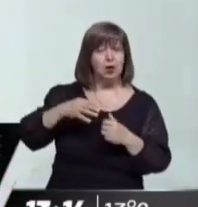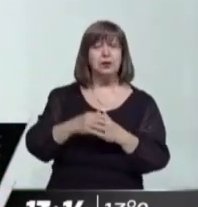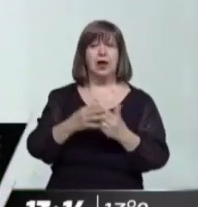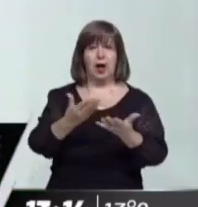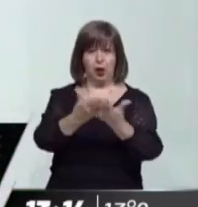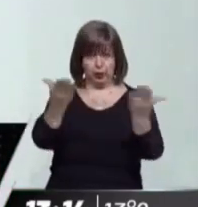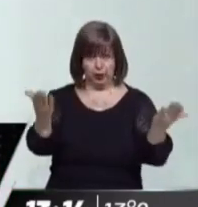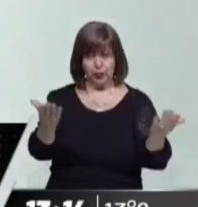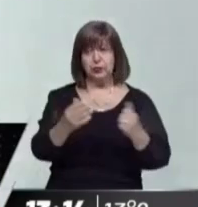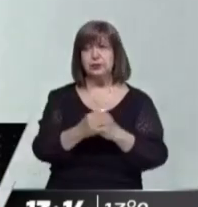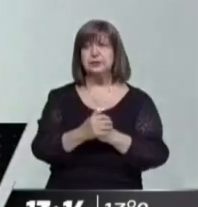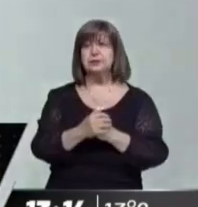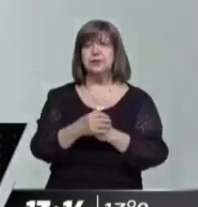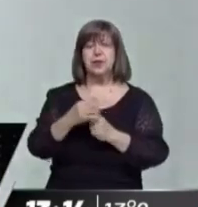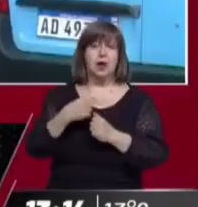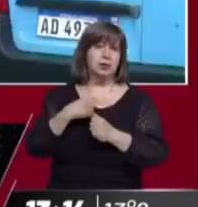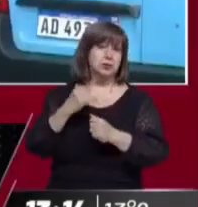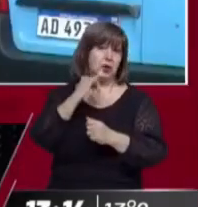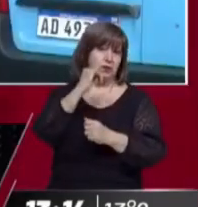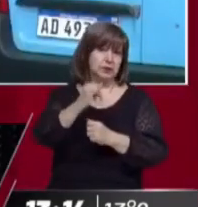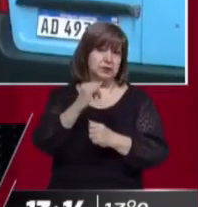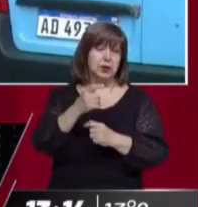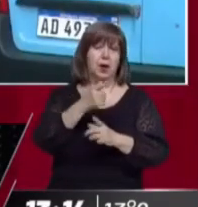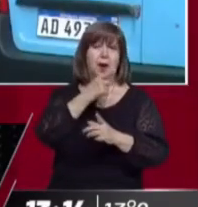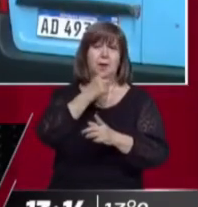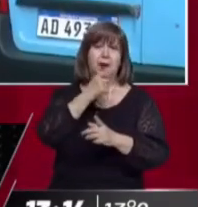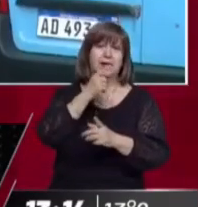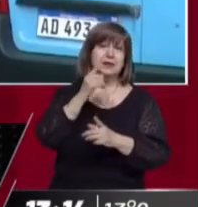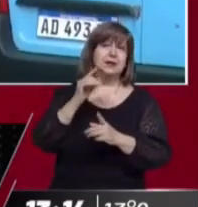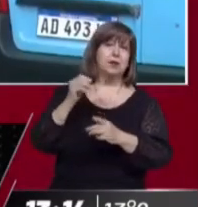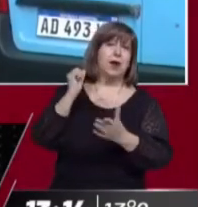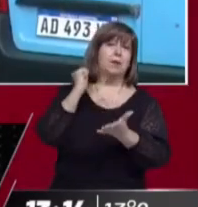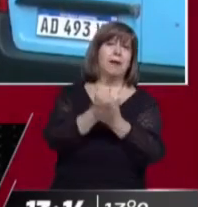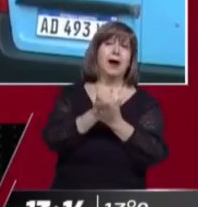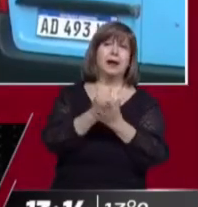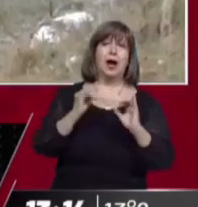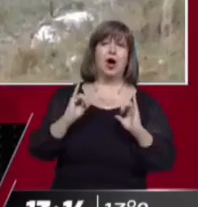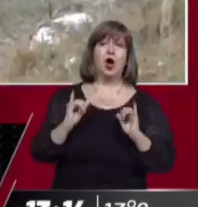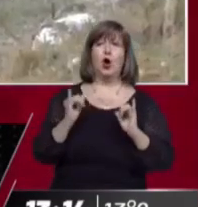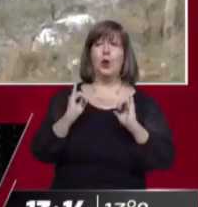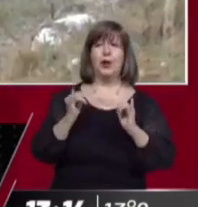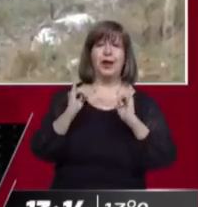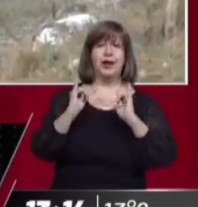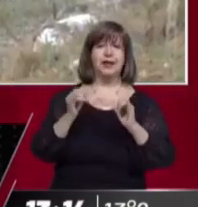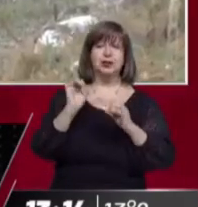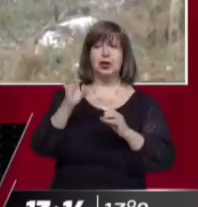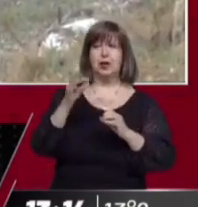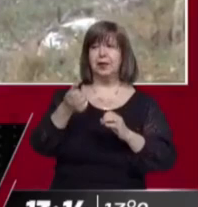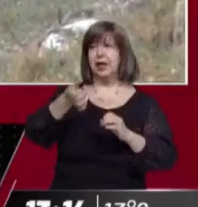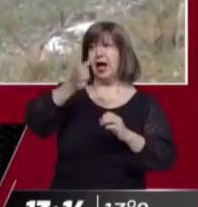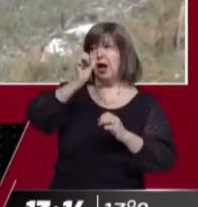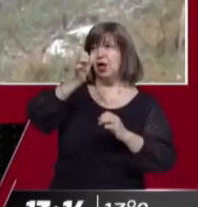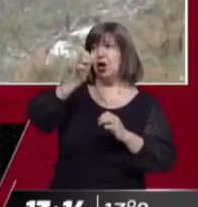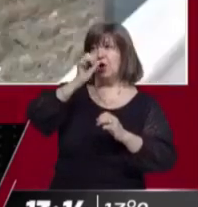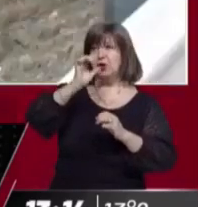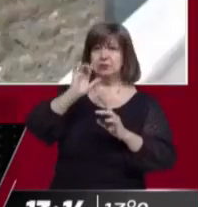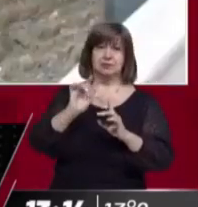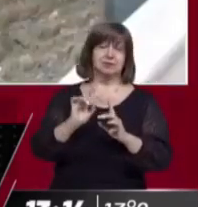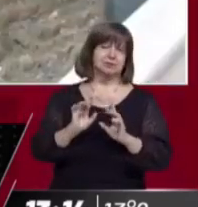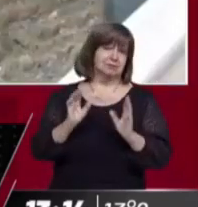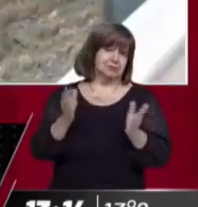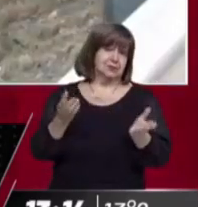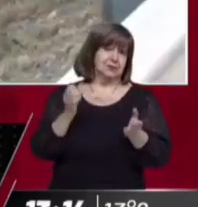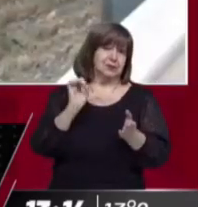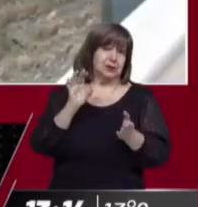debo decir es que normalmente se ha estigmatizado a los jóvenes como los que generan todo este tipo de cosas de